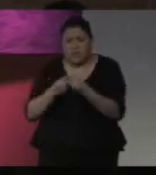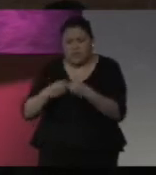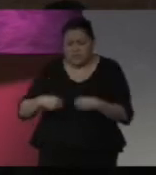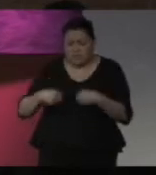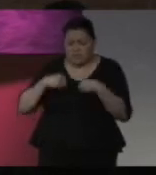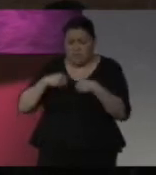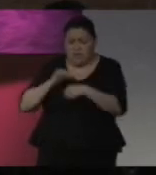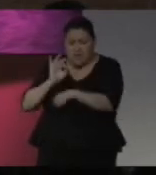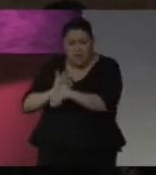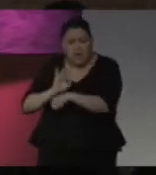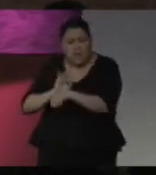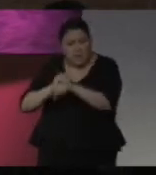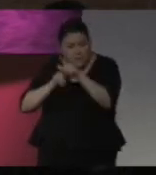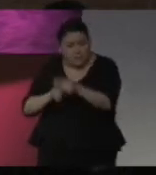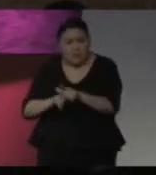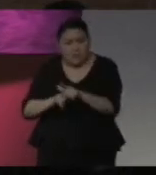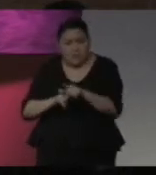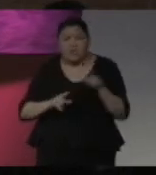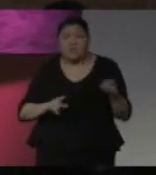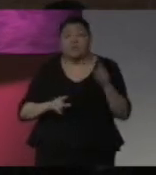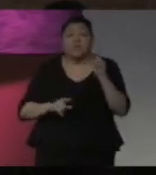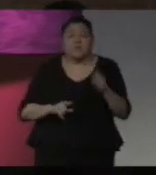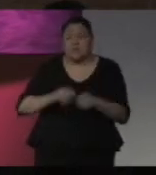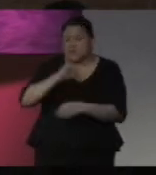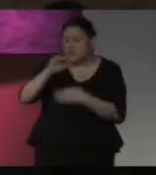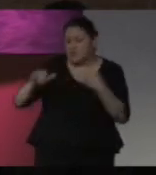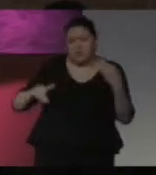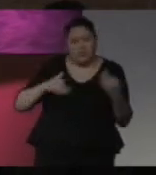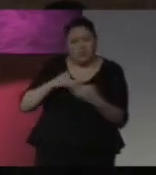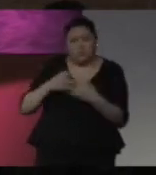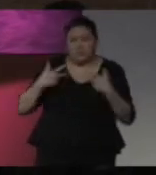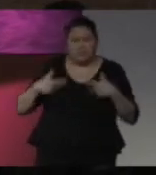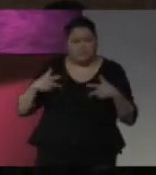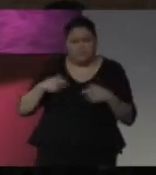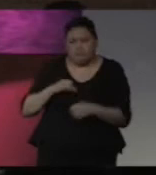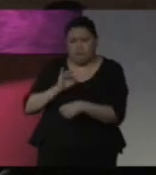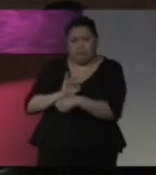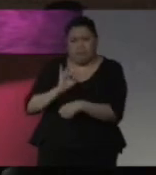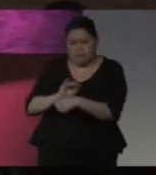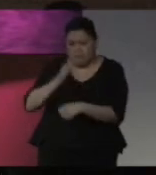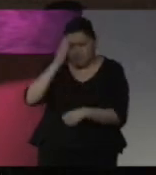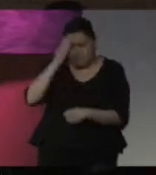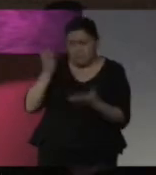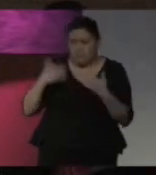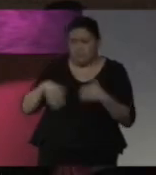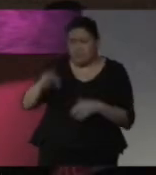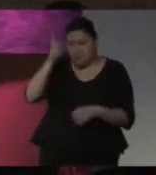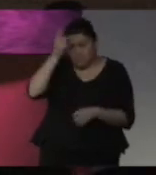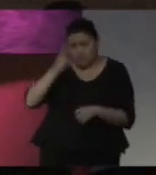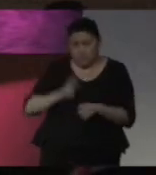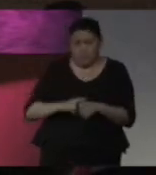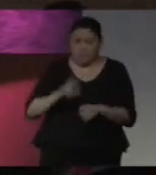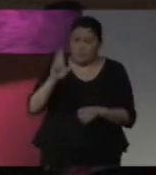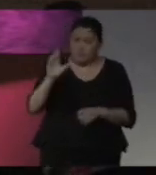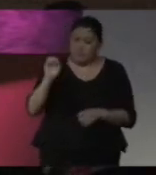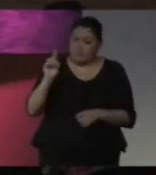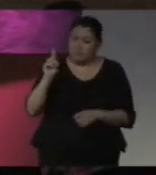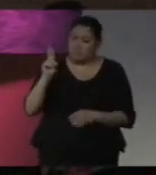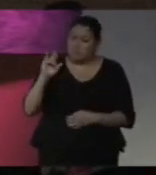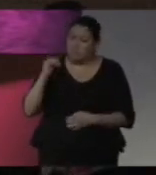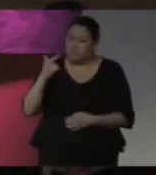vida, y eso es, implica es que es todos. A mí me gustaría preguntarle al doctor Rodrigo cómo van